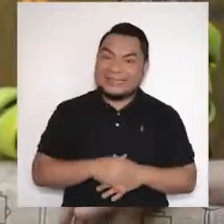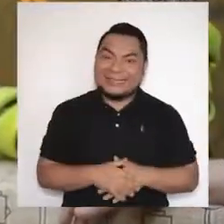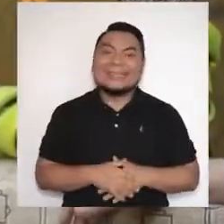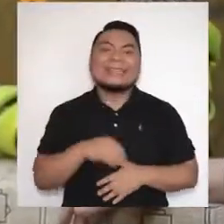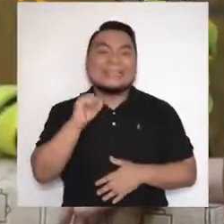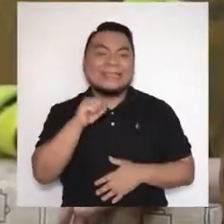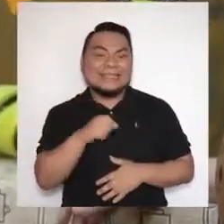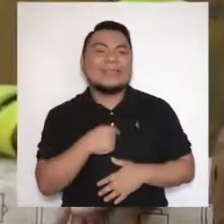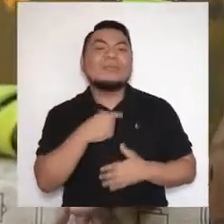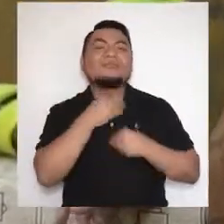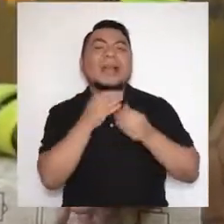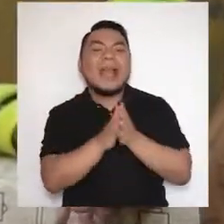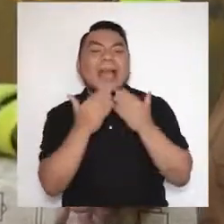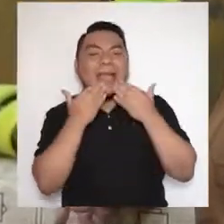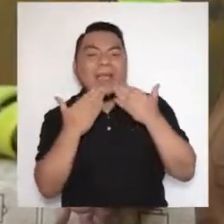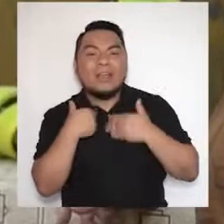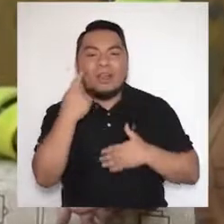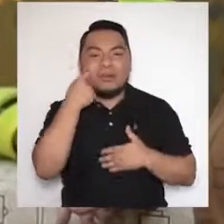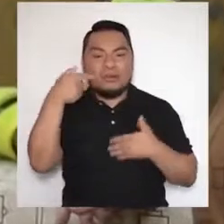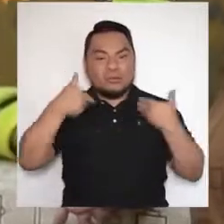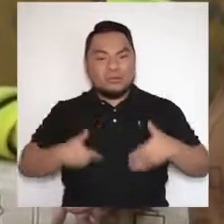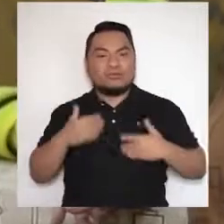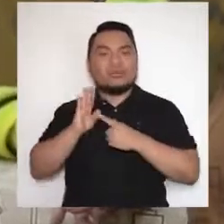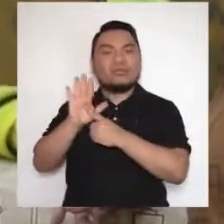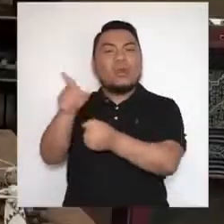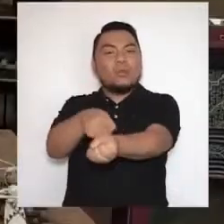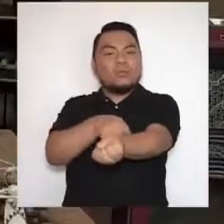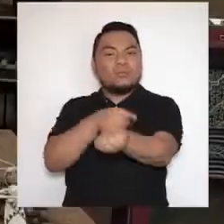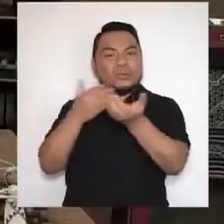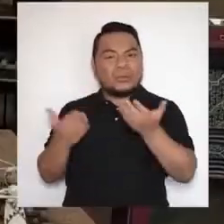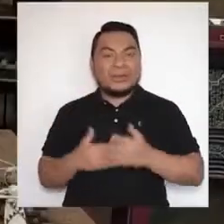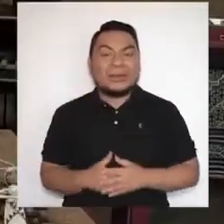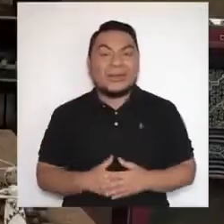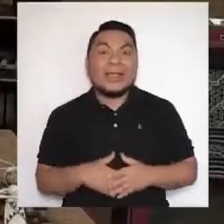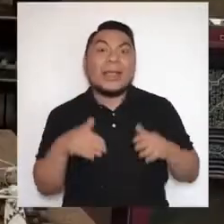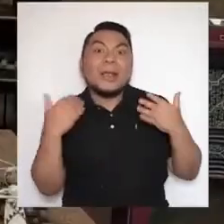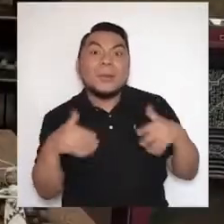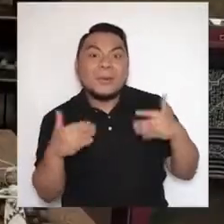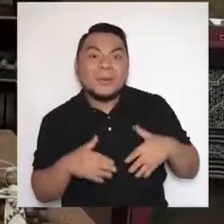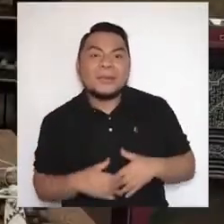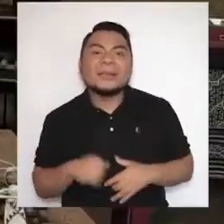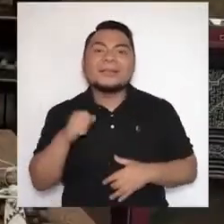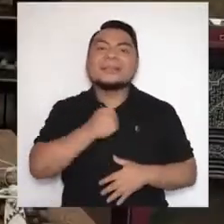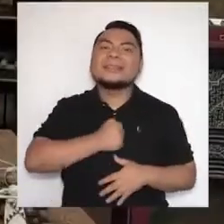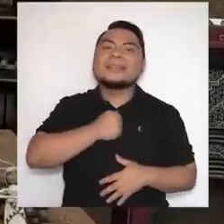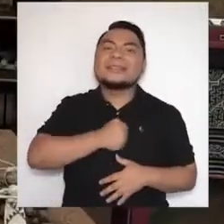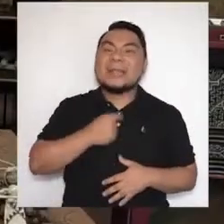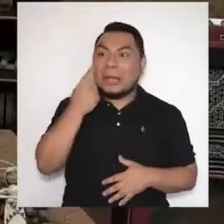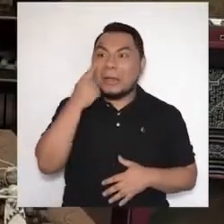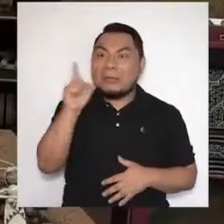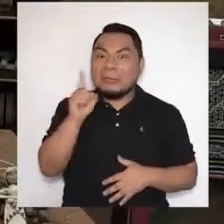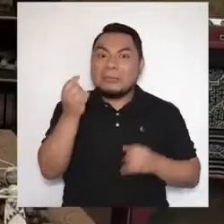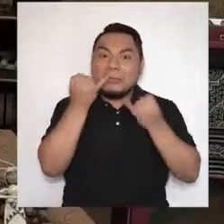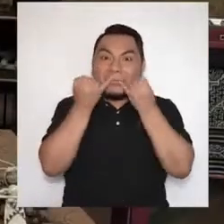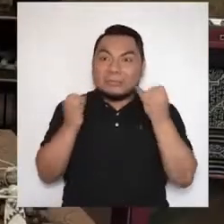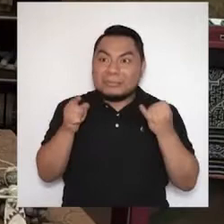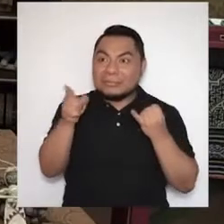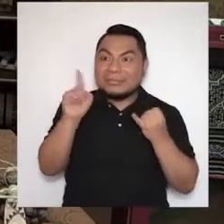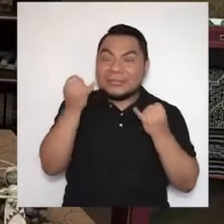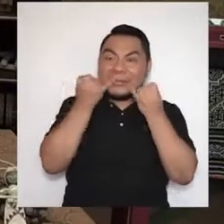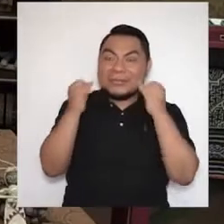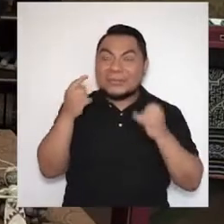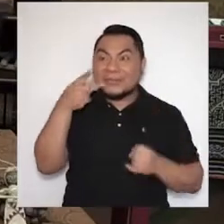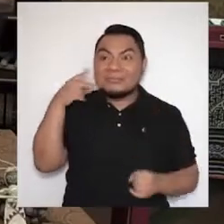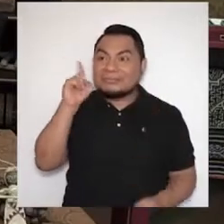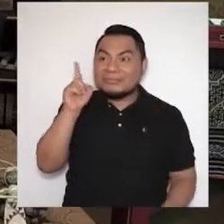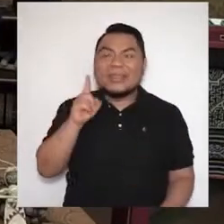trae que en este caso debe matar no hace, debe una la iticupi. Uy. Lo siento, es que no entiendes el shipibo, ¿verdad? No,